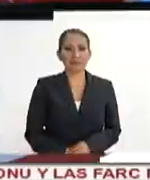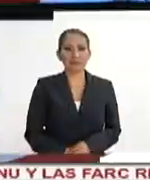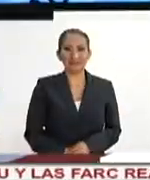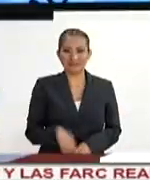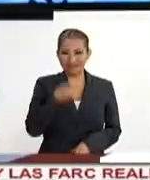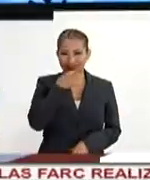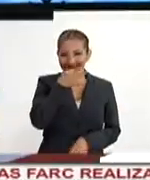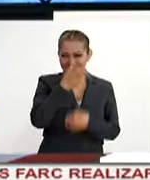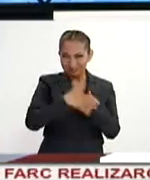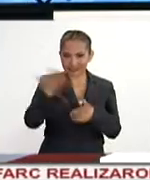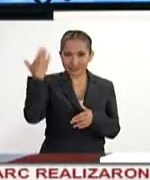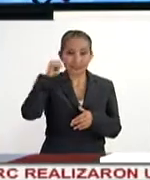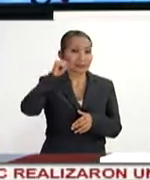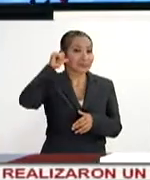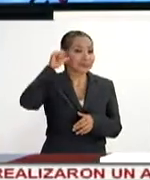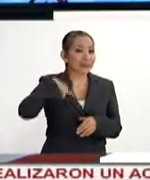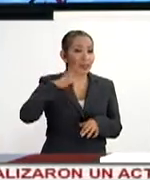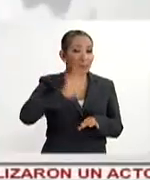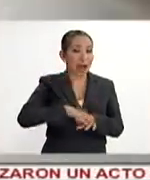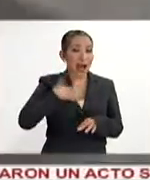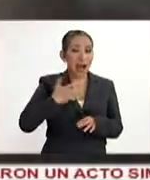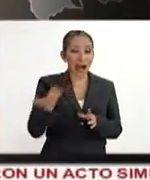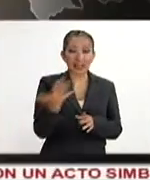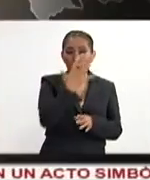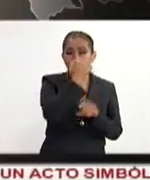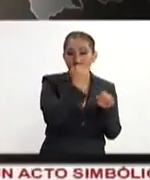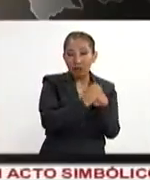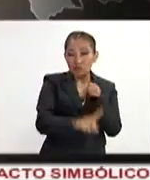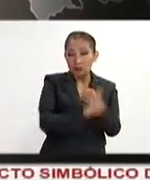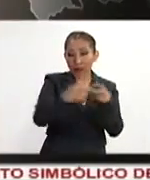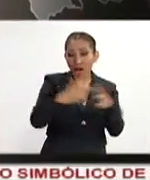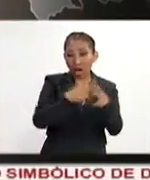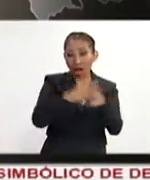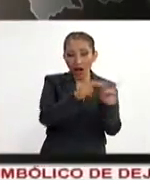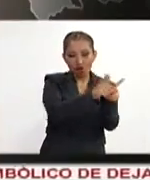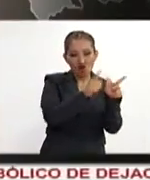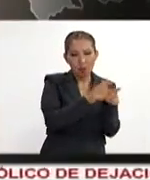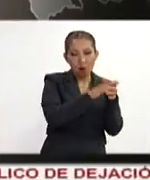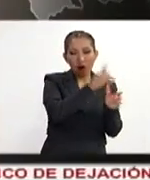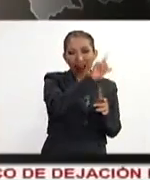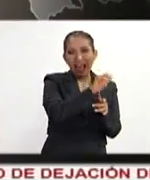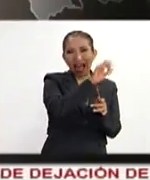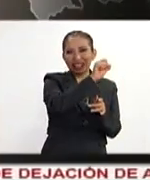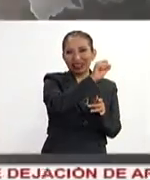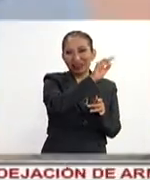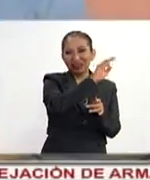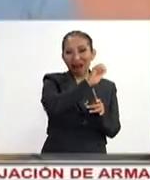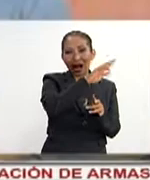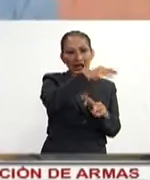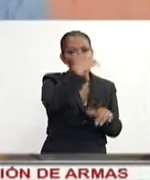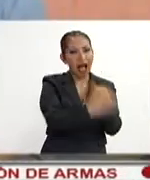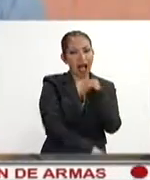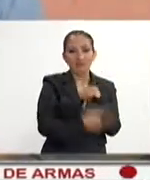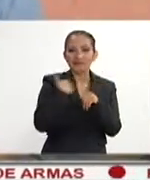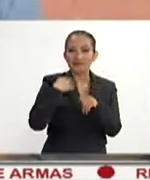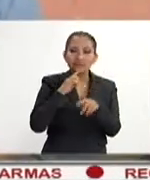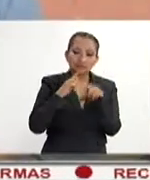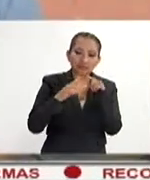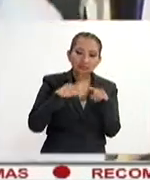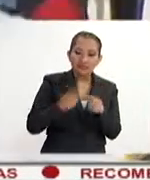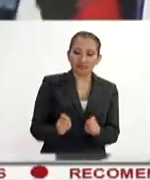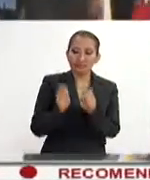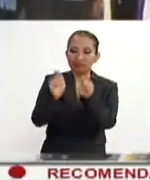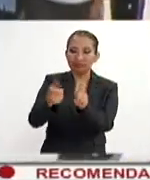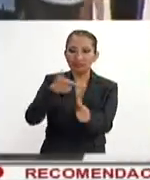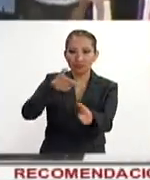Como le comentábamos el día de ayer, luego de más de medio siglo de conflicto, las Fuerzas Armadas Revolucionarias de Colombia dieron por concluido el proceso de